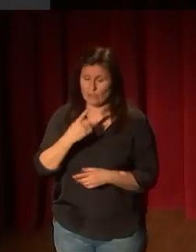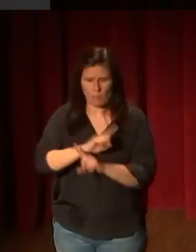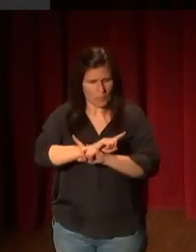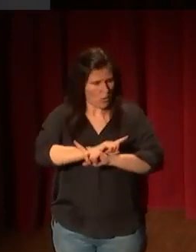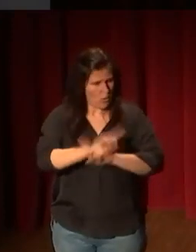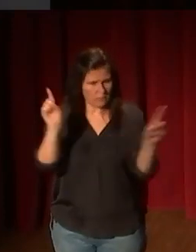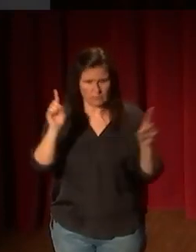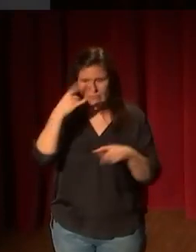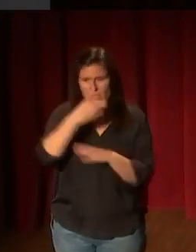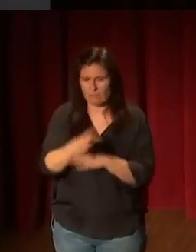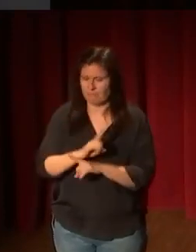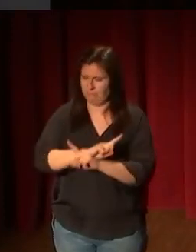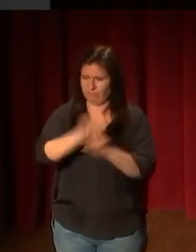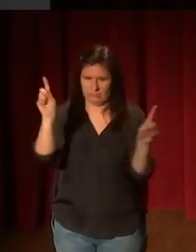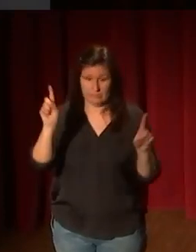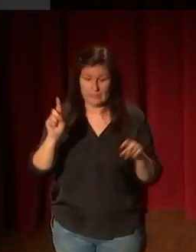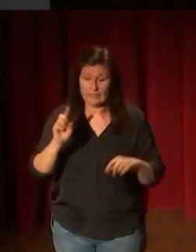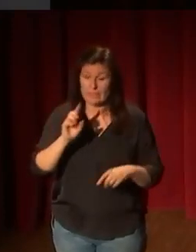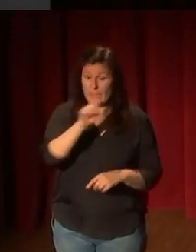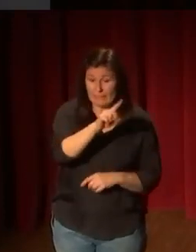las tauromaquias en